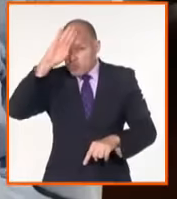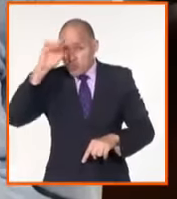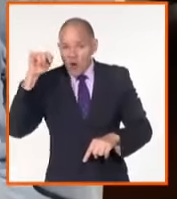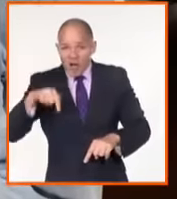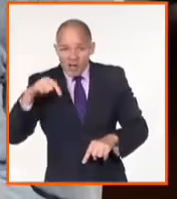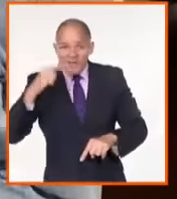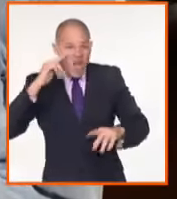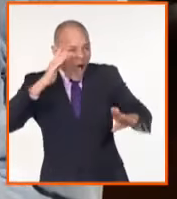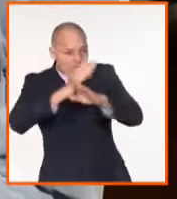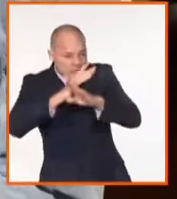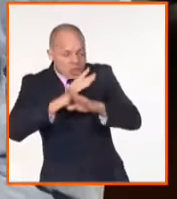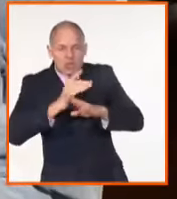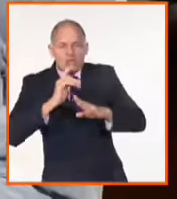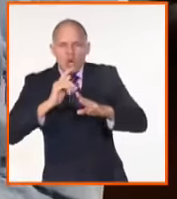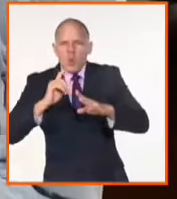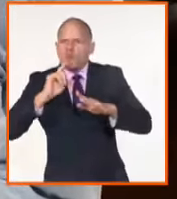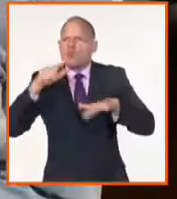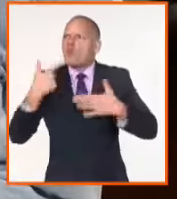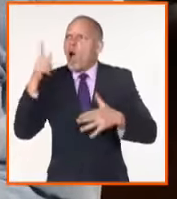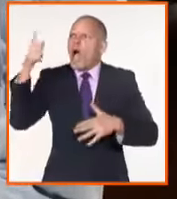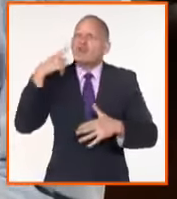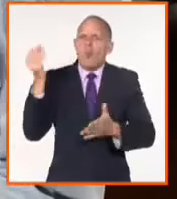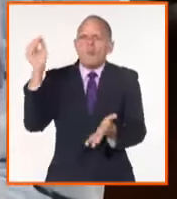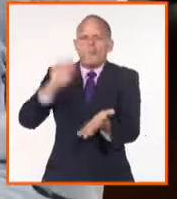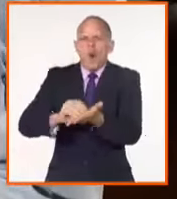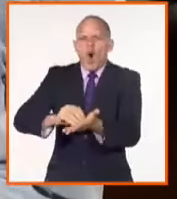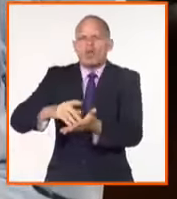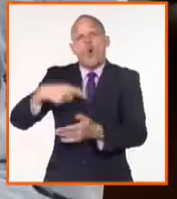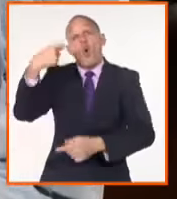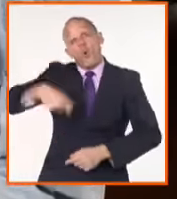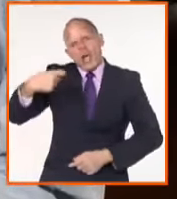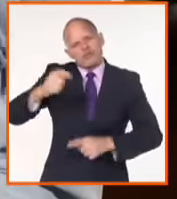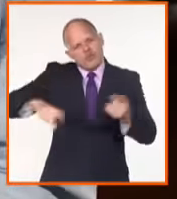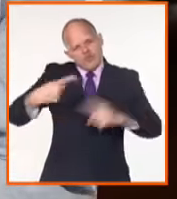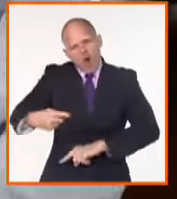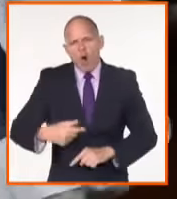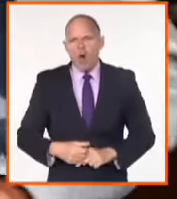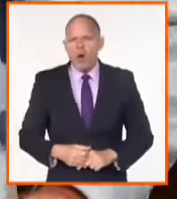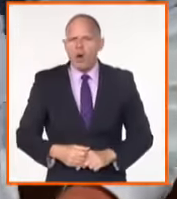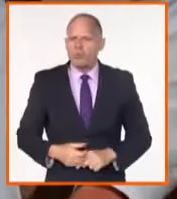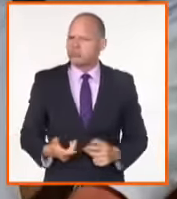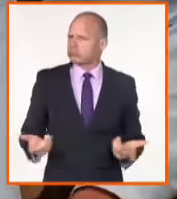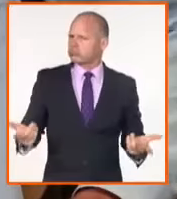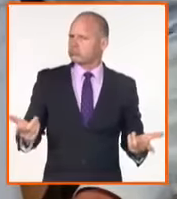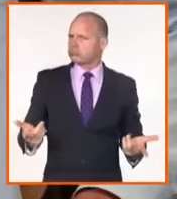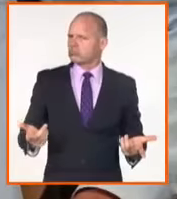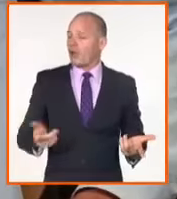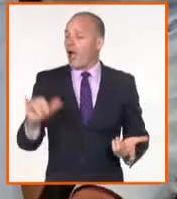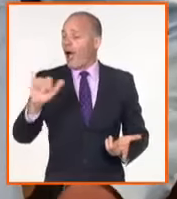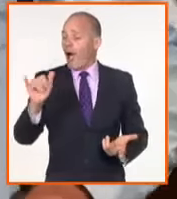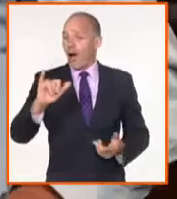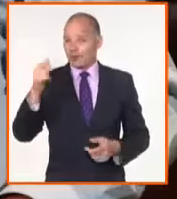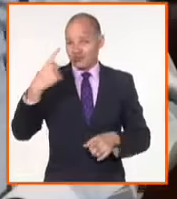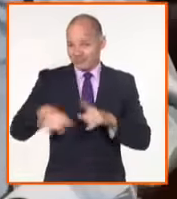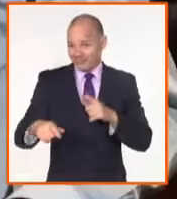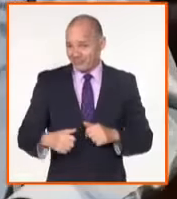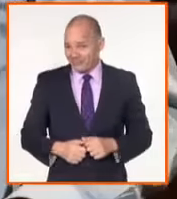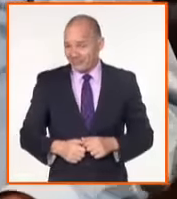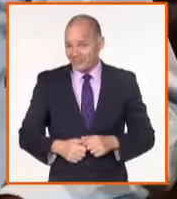Estados Unidos va a responder por atizar los conflictos internacionales como atizó el conflicto